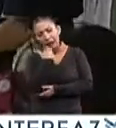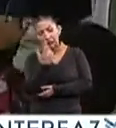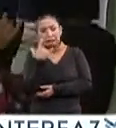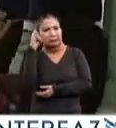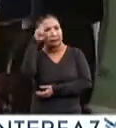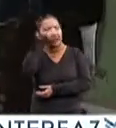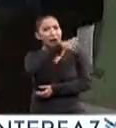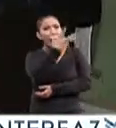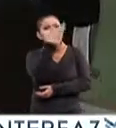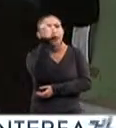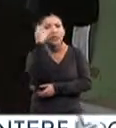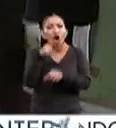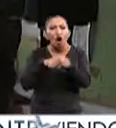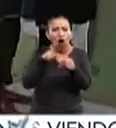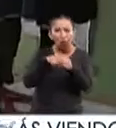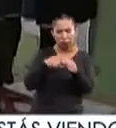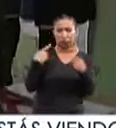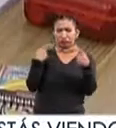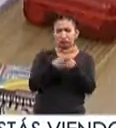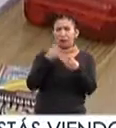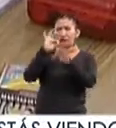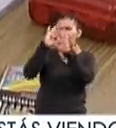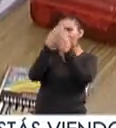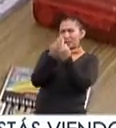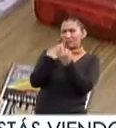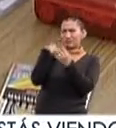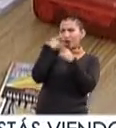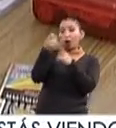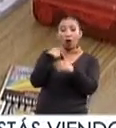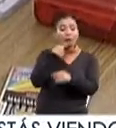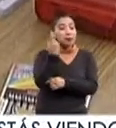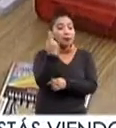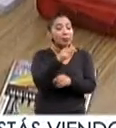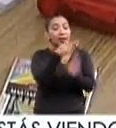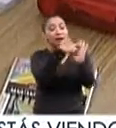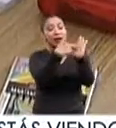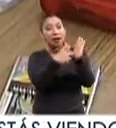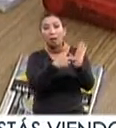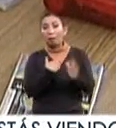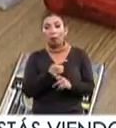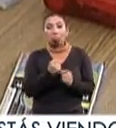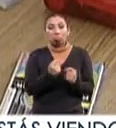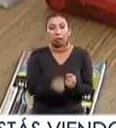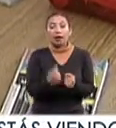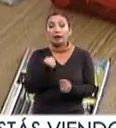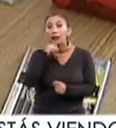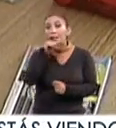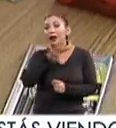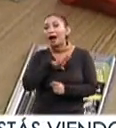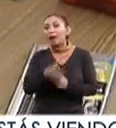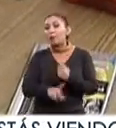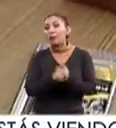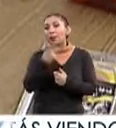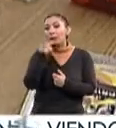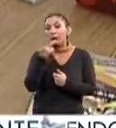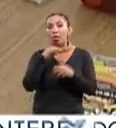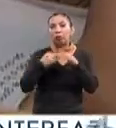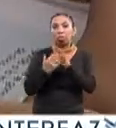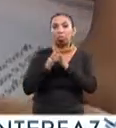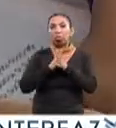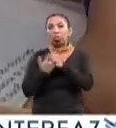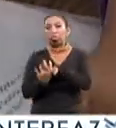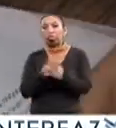cuesta trabajo aprender los colores, las formas o seguir instrucciones. Además de que se presentan problemas de habla o de